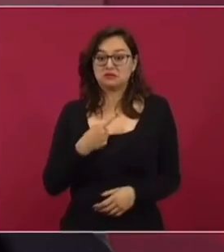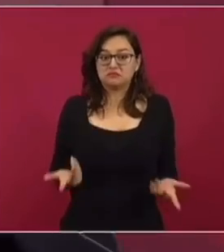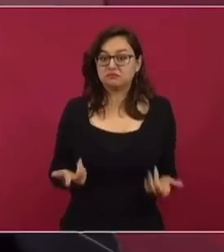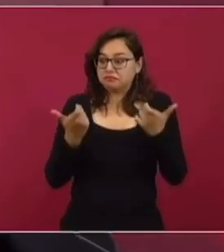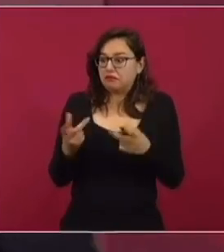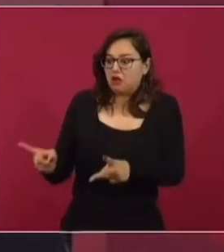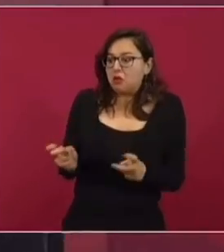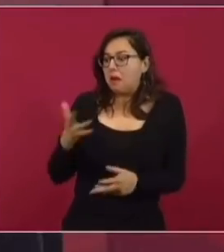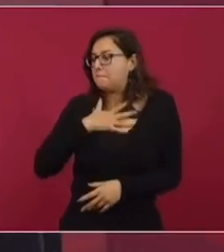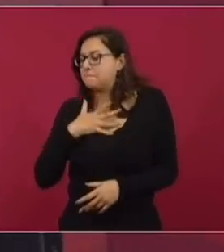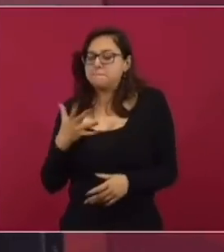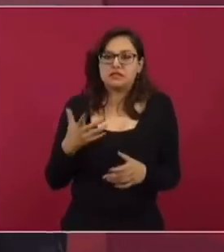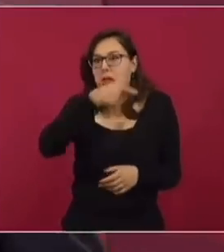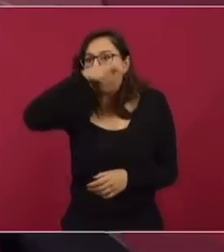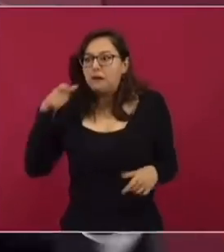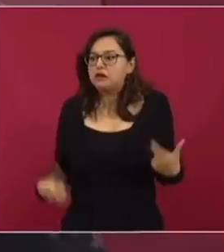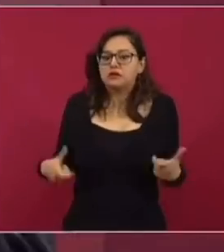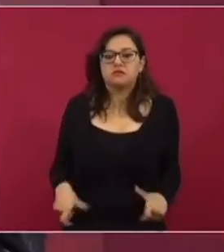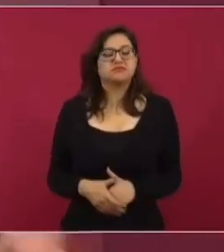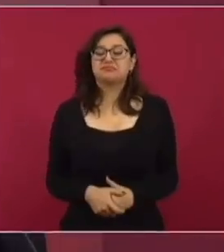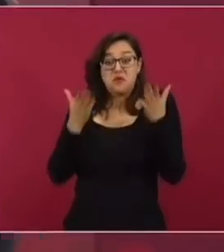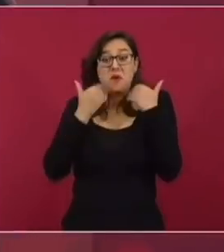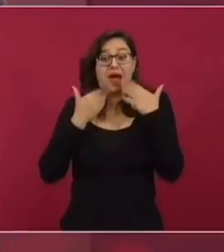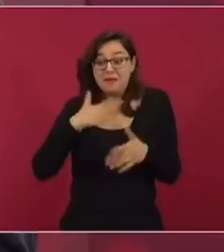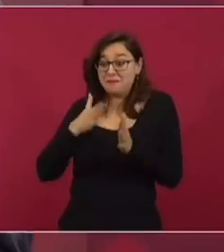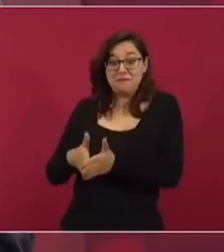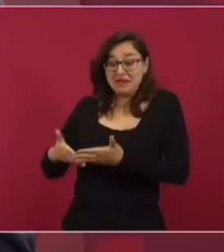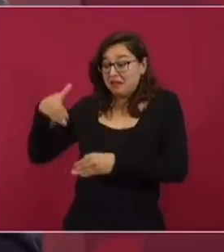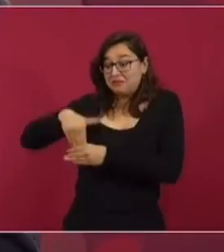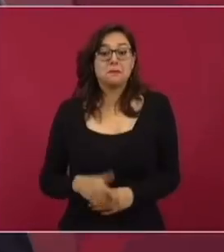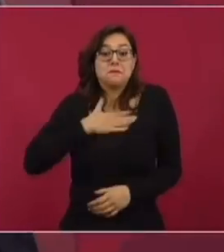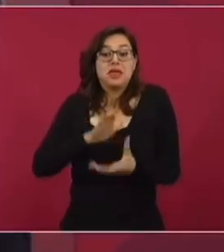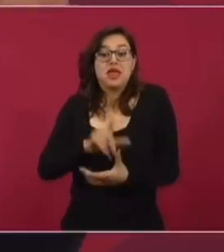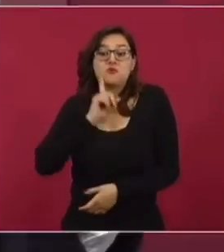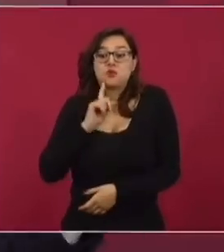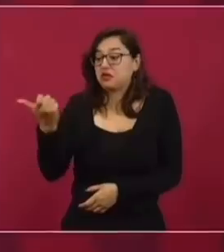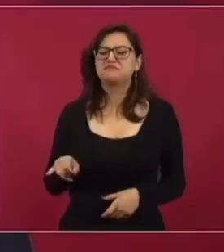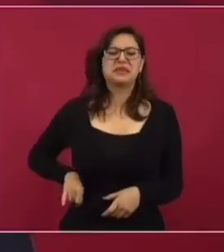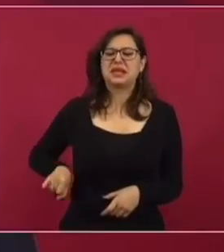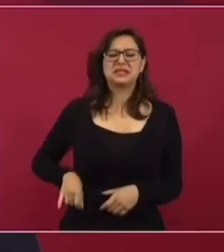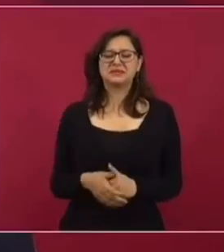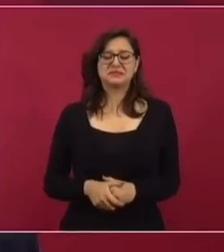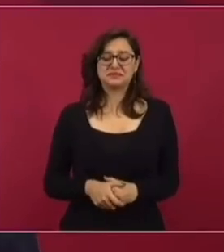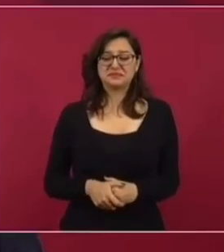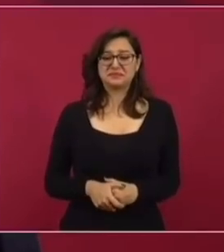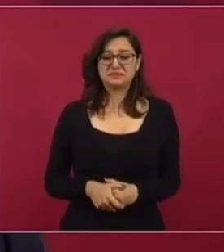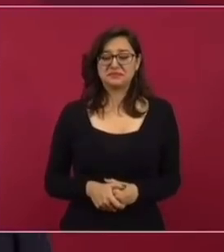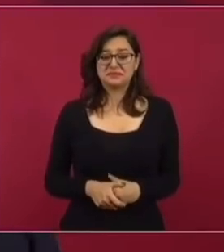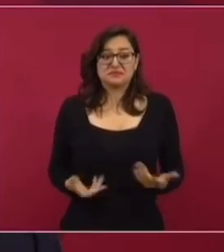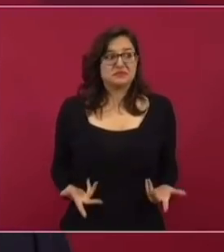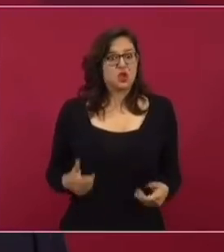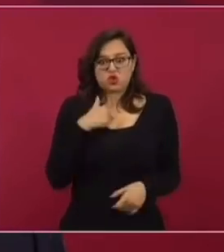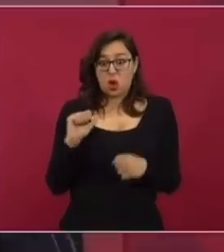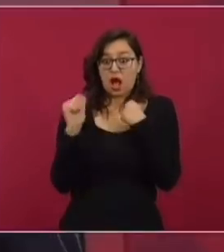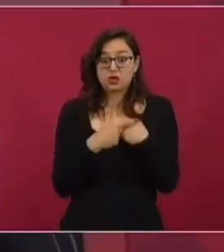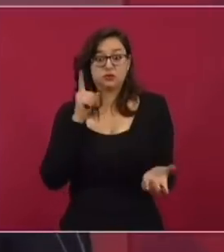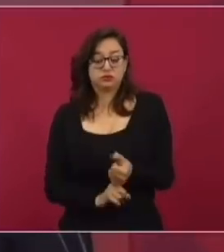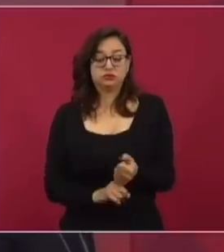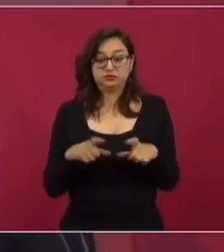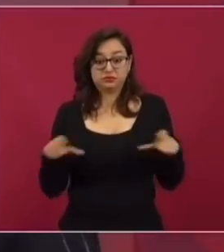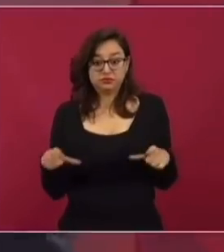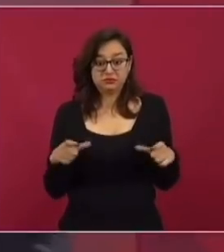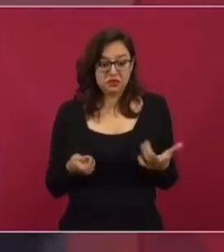no traigo cartera. Mi mujer es la que administra mi ingreso, no me interesa lo material. Nunca he tenido una cuenta de